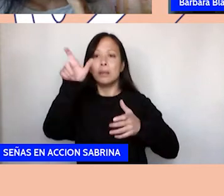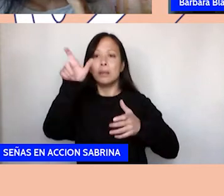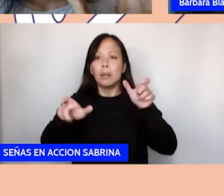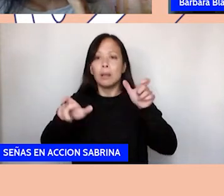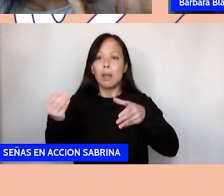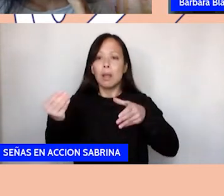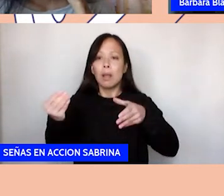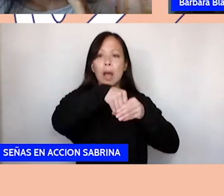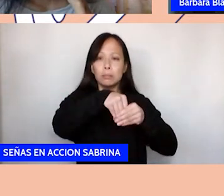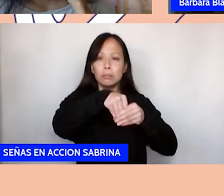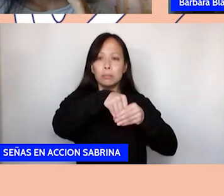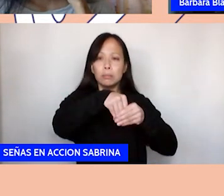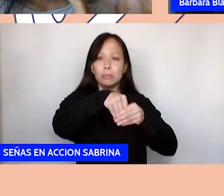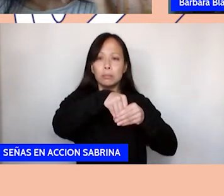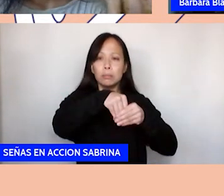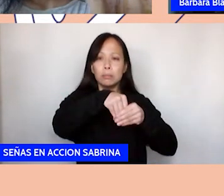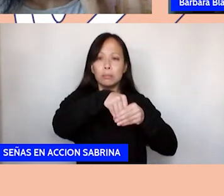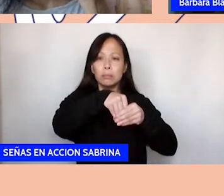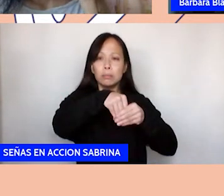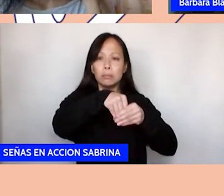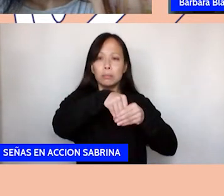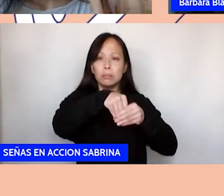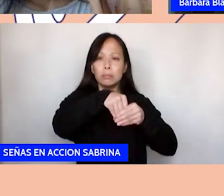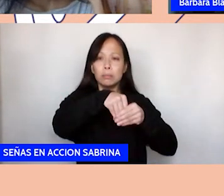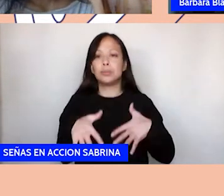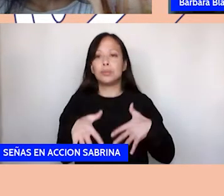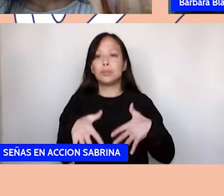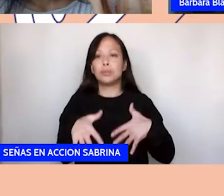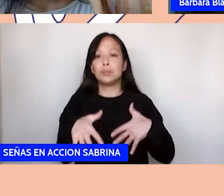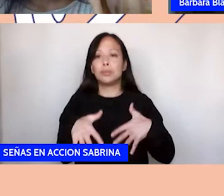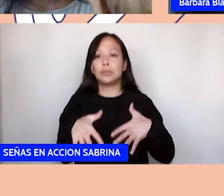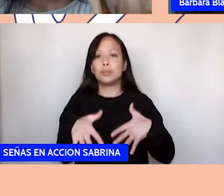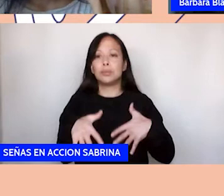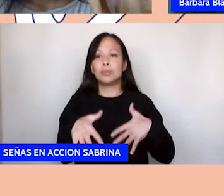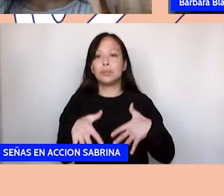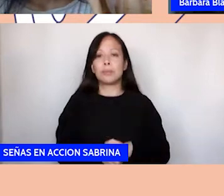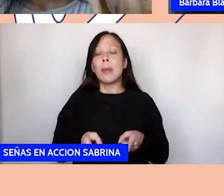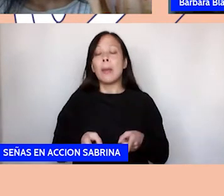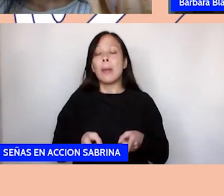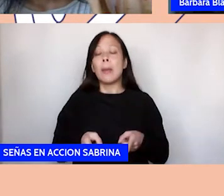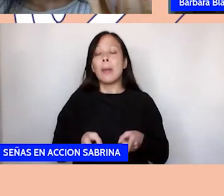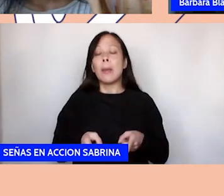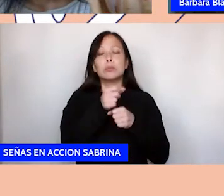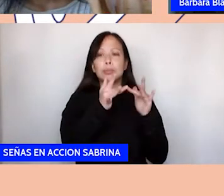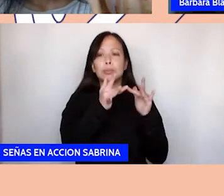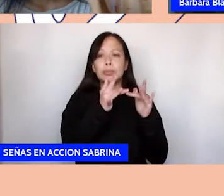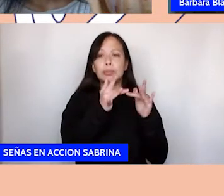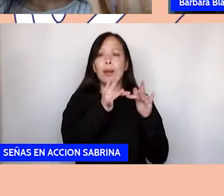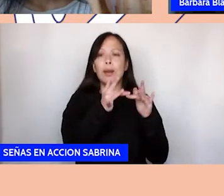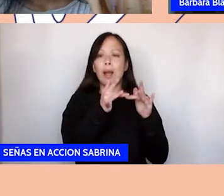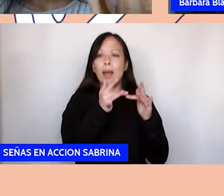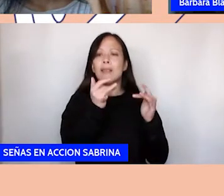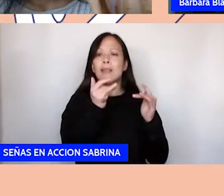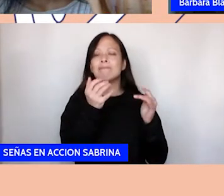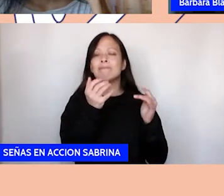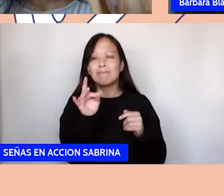La inserción laboral, por ejemplo, en la parte de tecnología es un poco complicada, pero estas comunidades ayudan mucho, no solamente desde